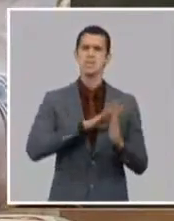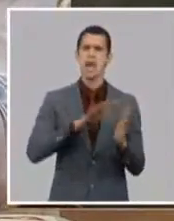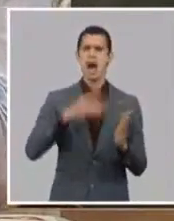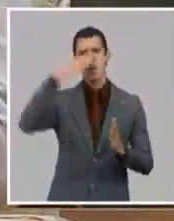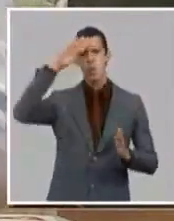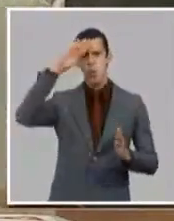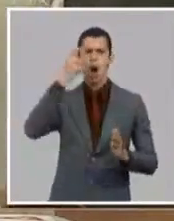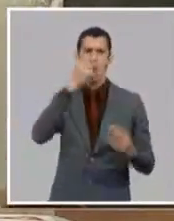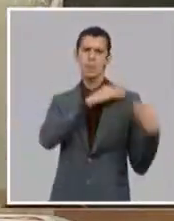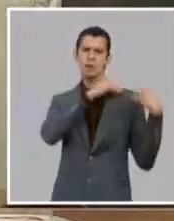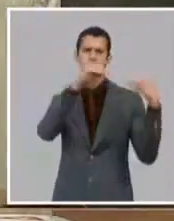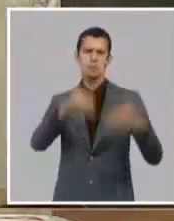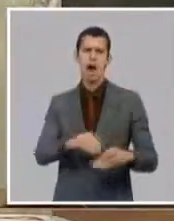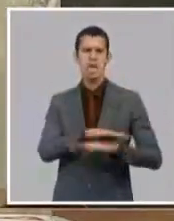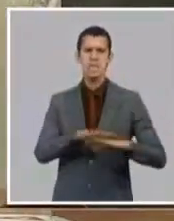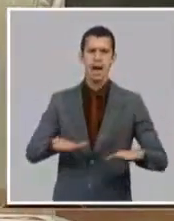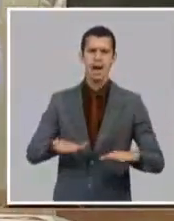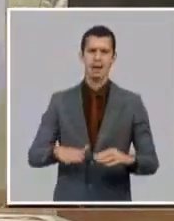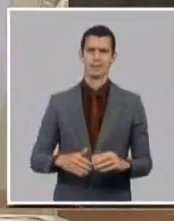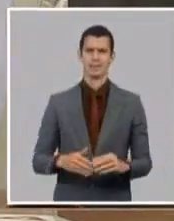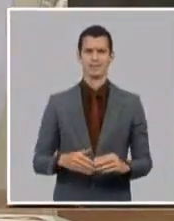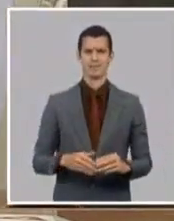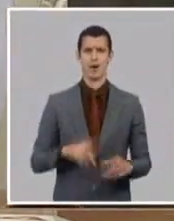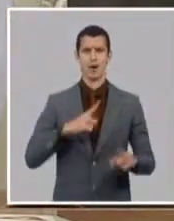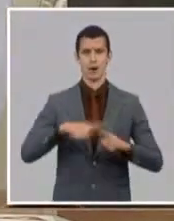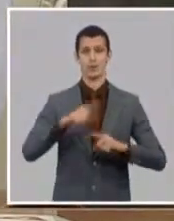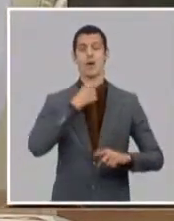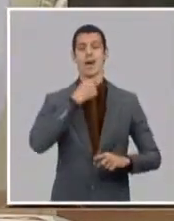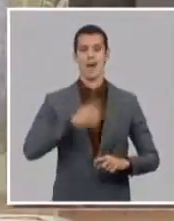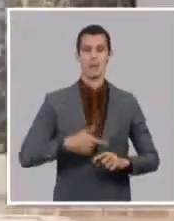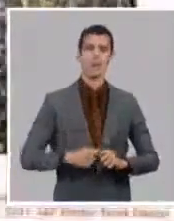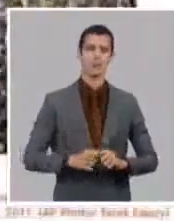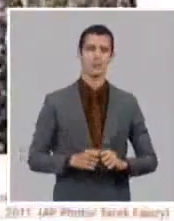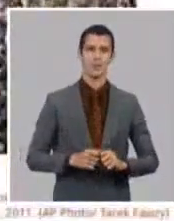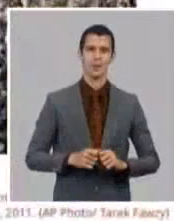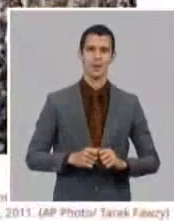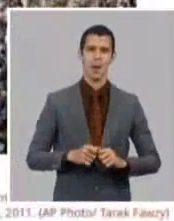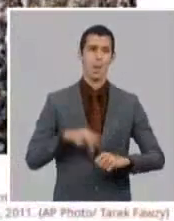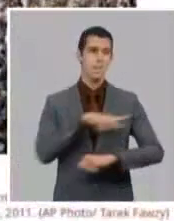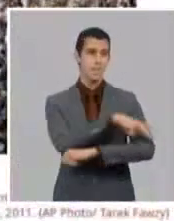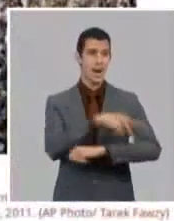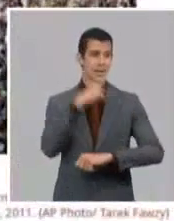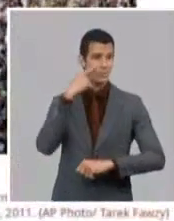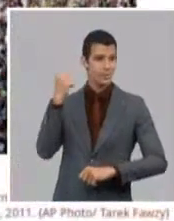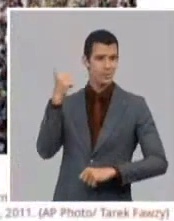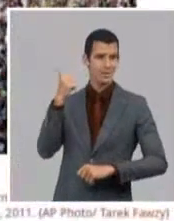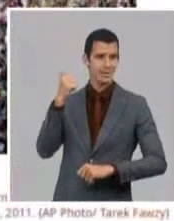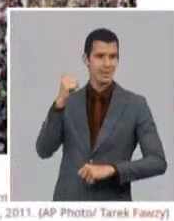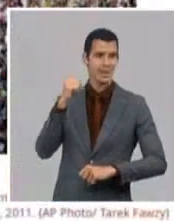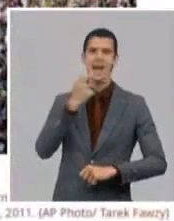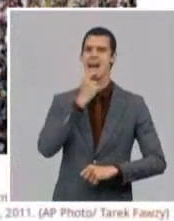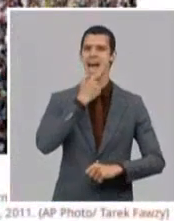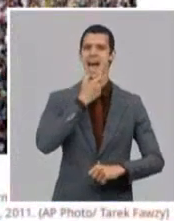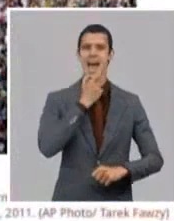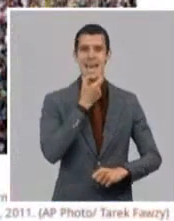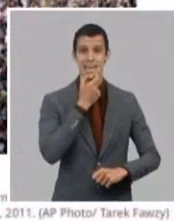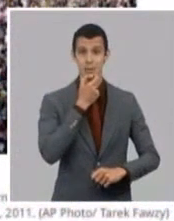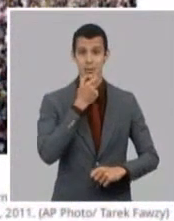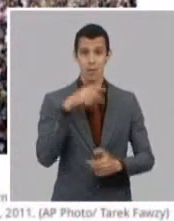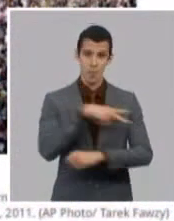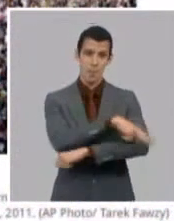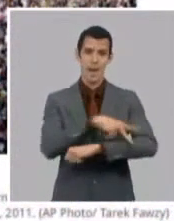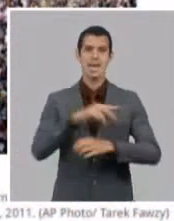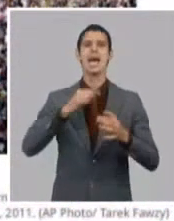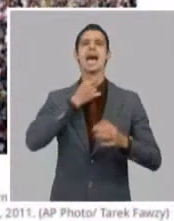de la celebración de los argentinos de la Copa del Mundo. O sea, mírenlas ahí, miren, ese no es el malecón de La Habana.